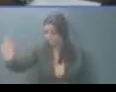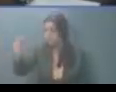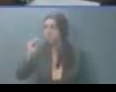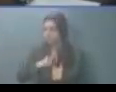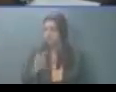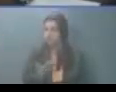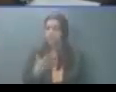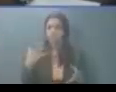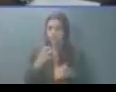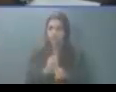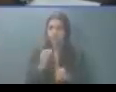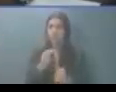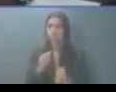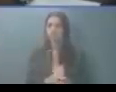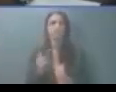voy a hacer.